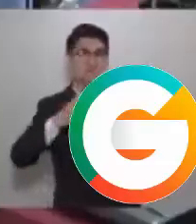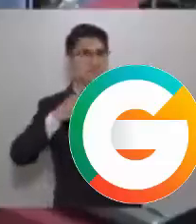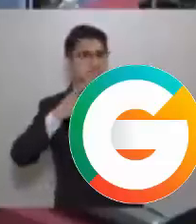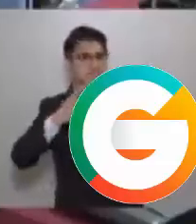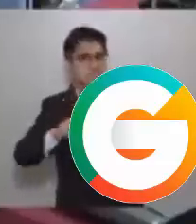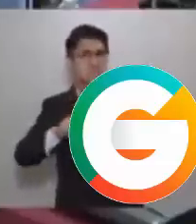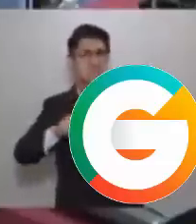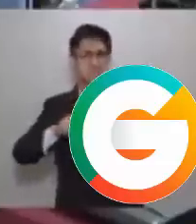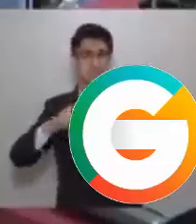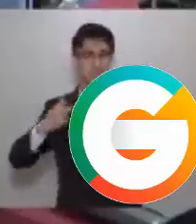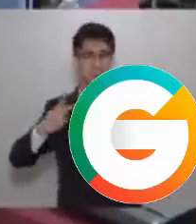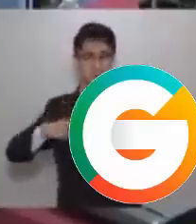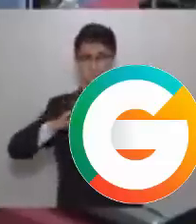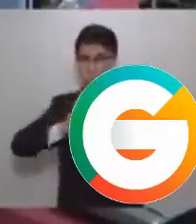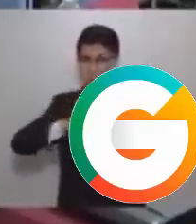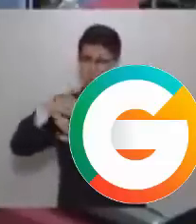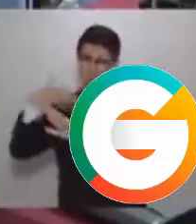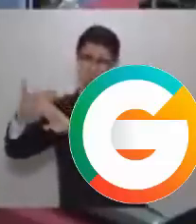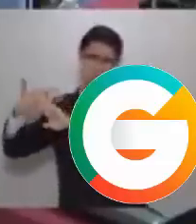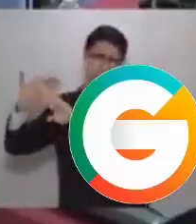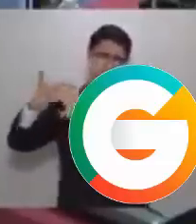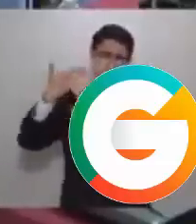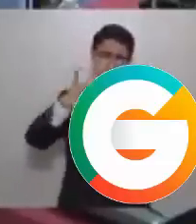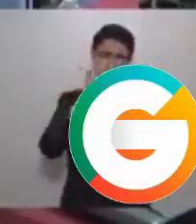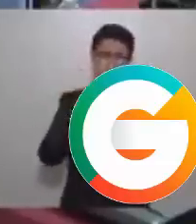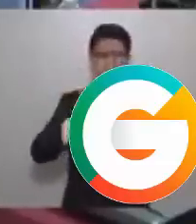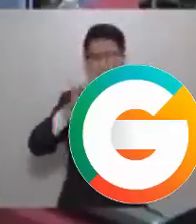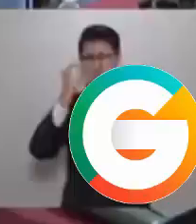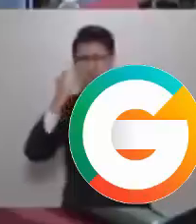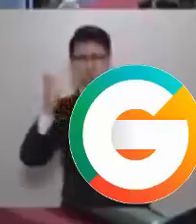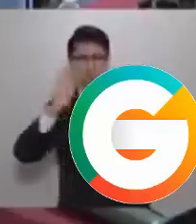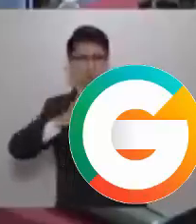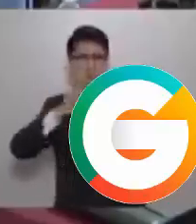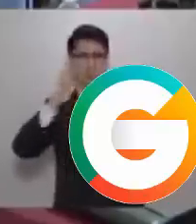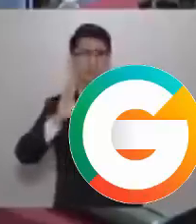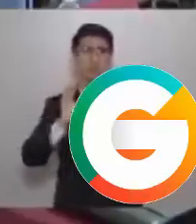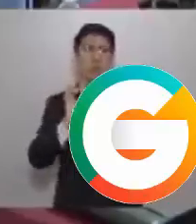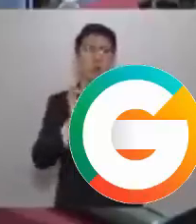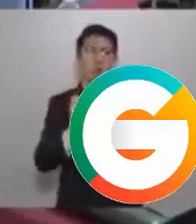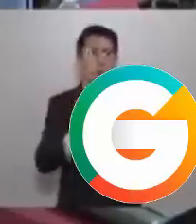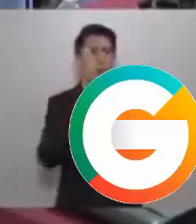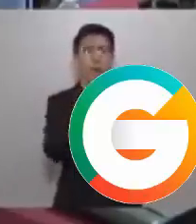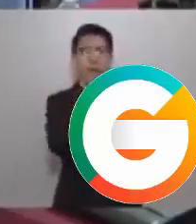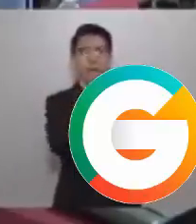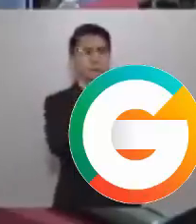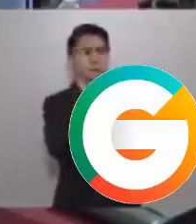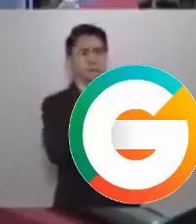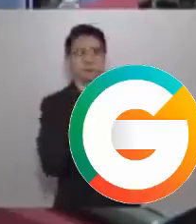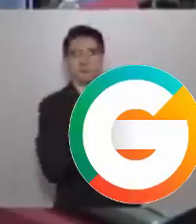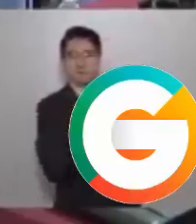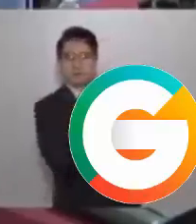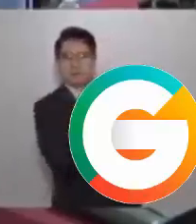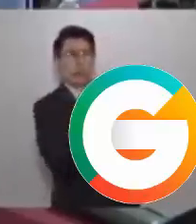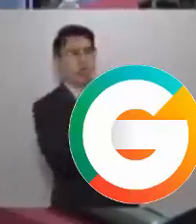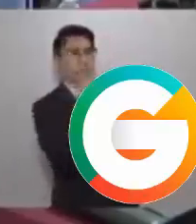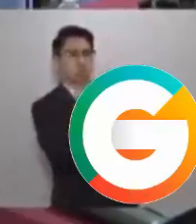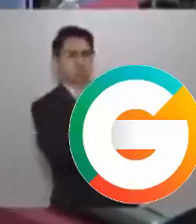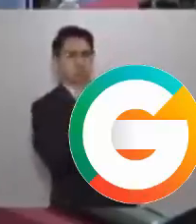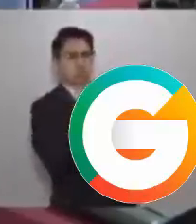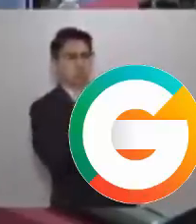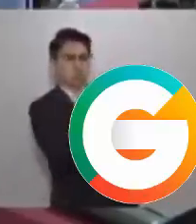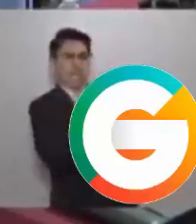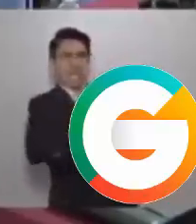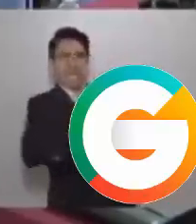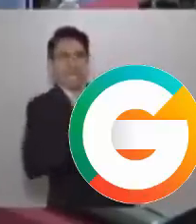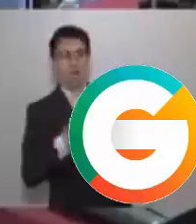minutos. Por otra parte, saber entonces si los involucrados, tanto de ambos lados, entonces no